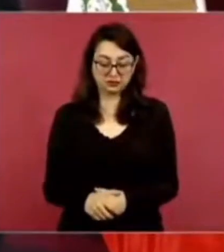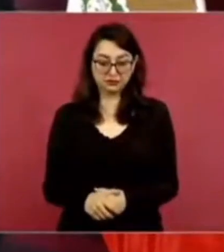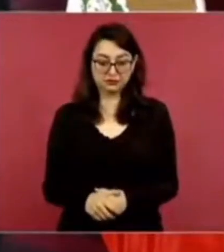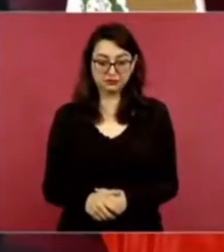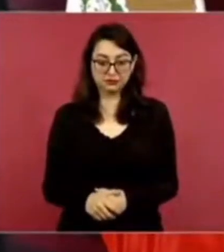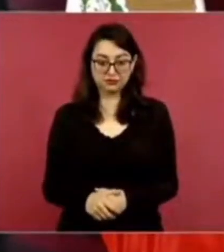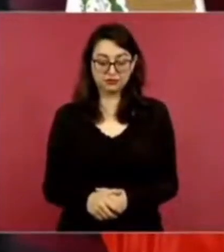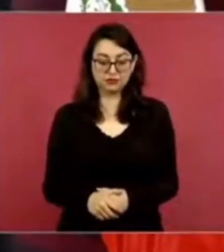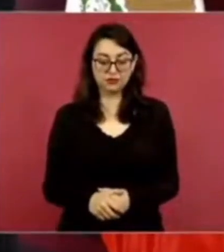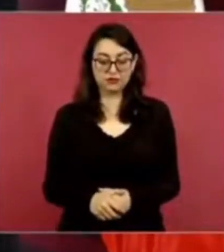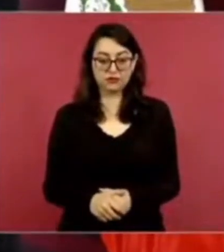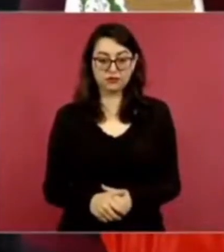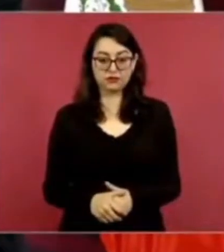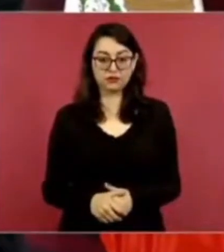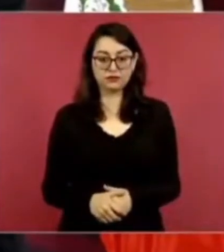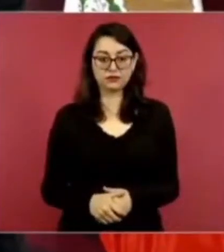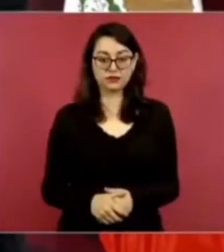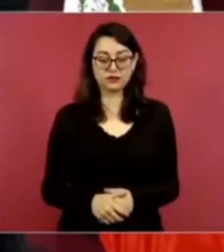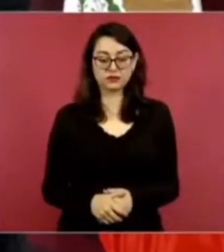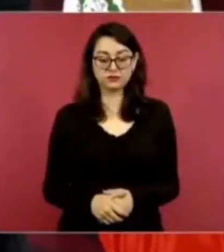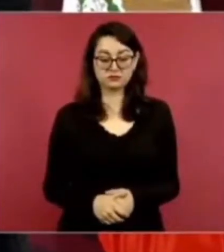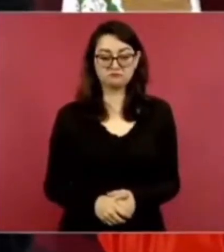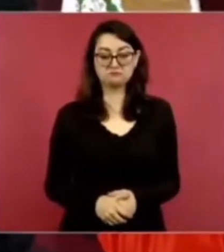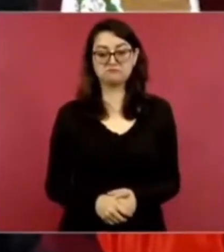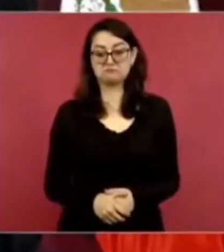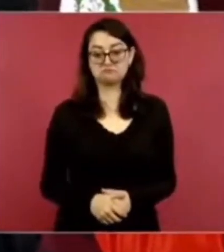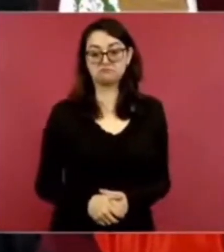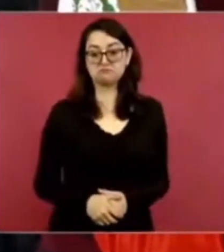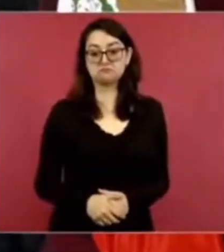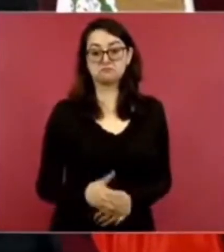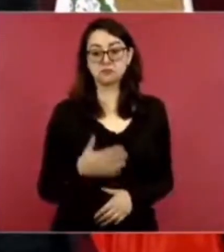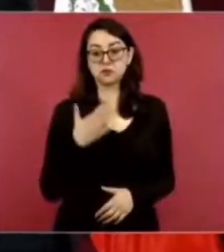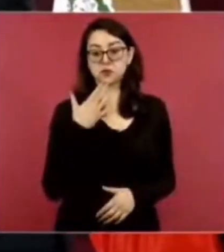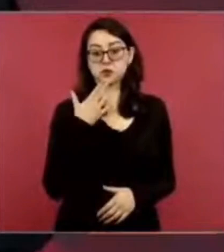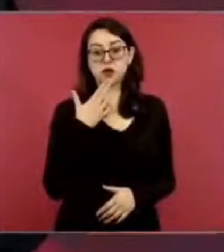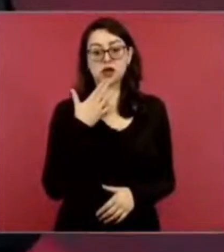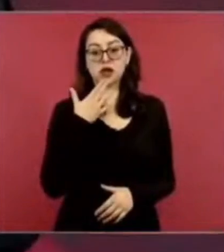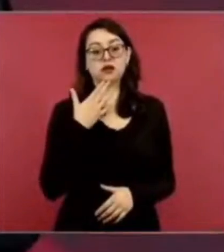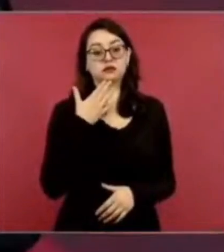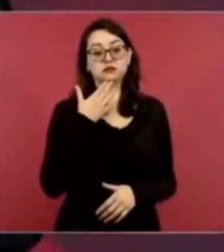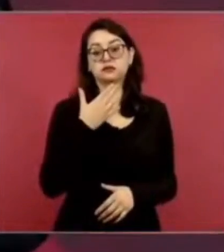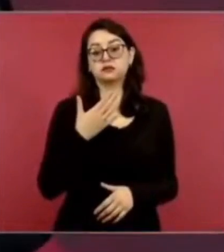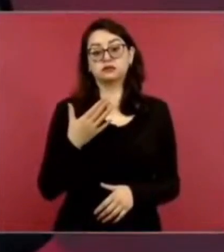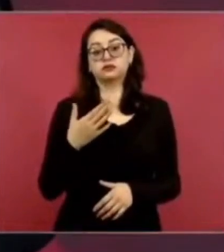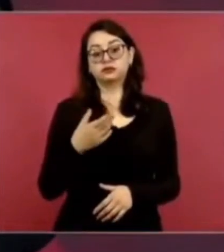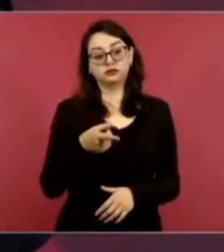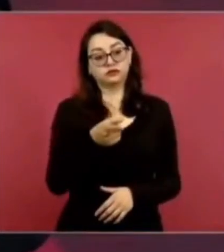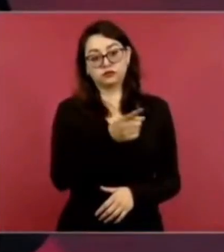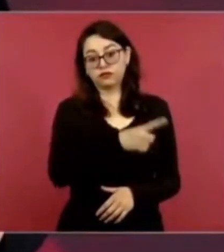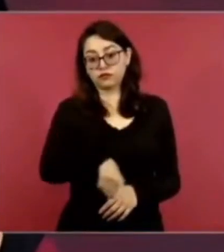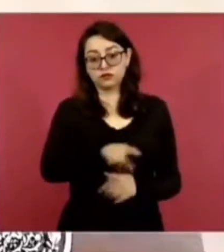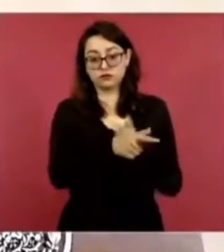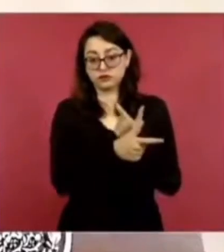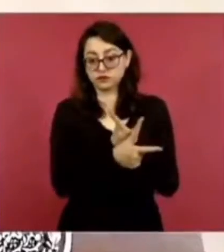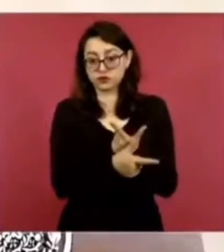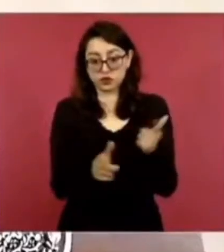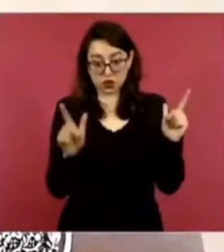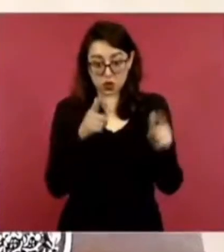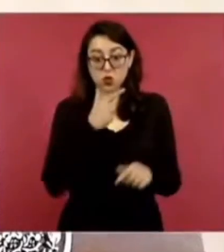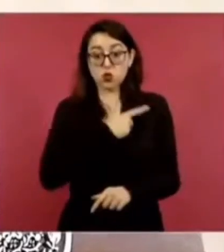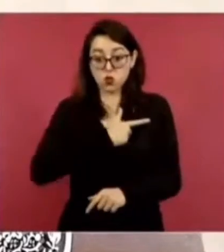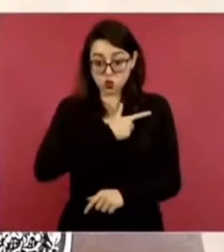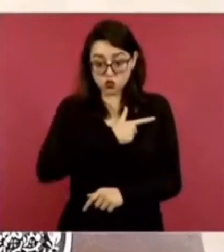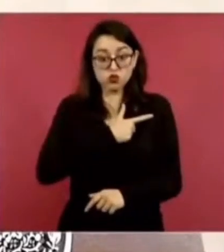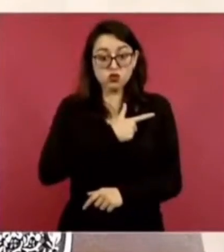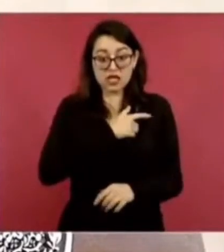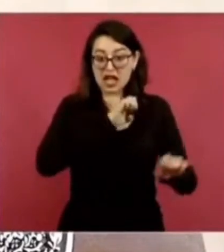Y está bien, son libres y el que quiera tragarse ese plato de mentiras,